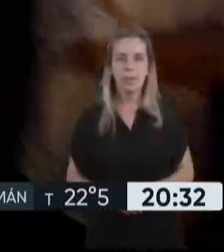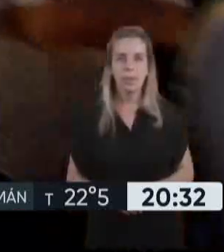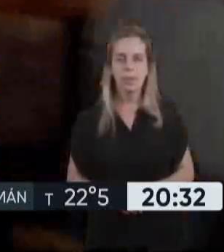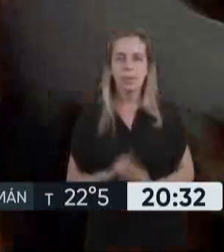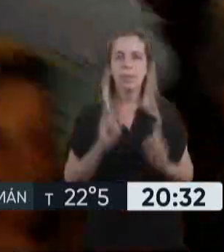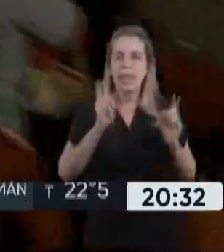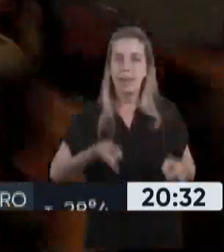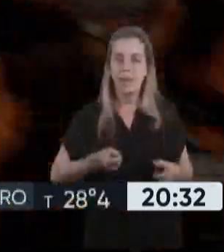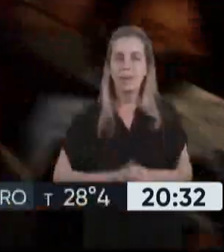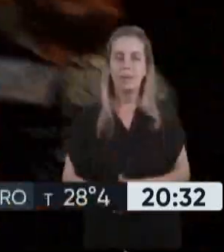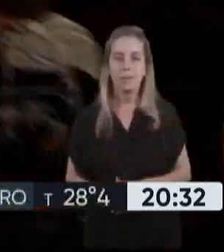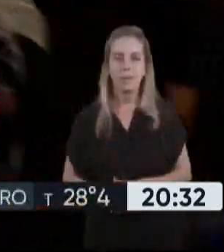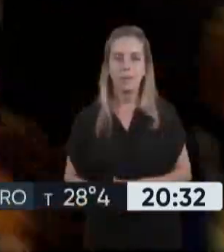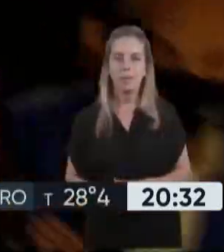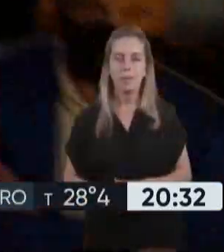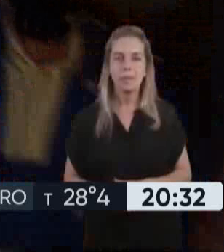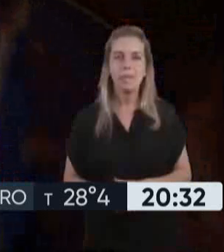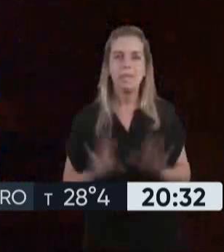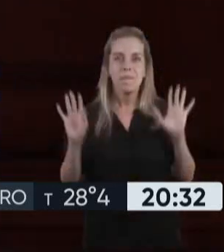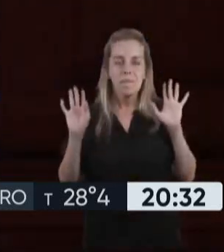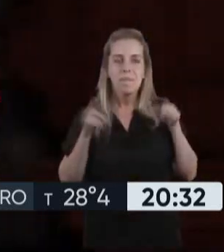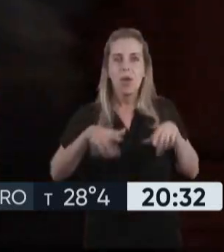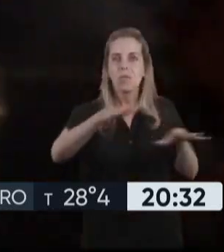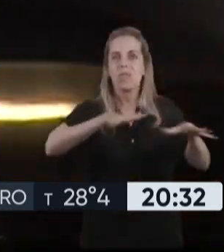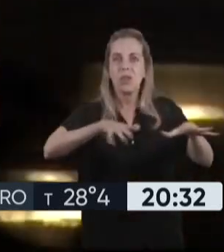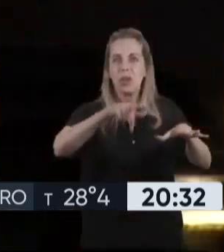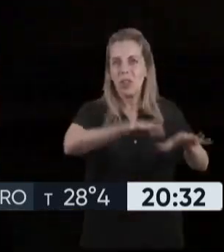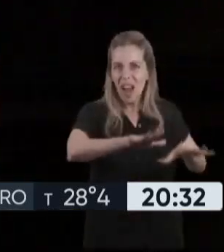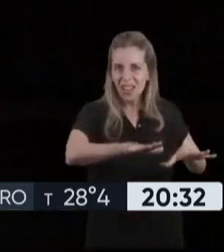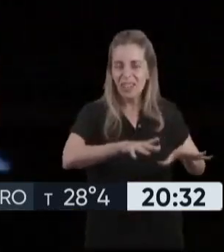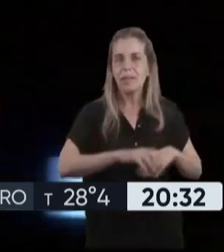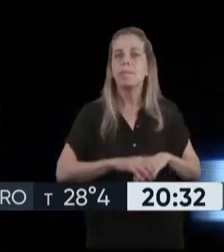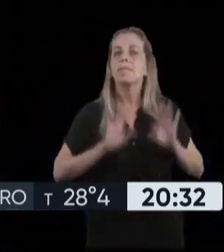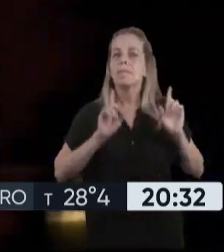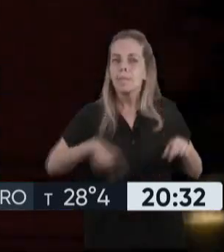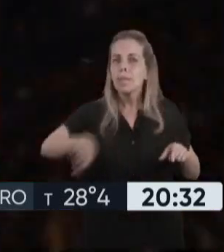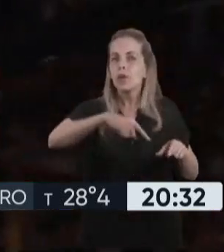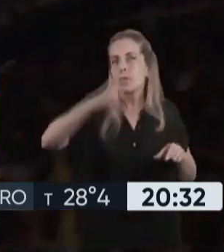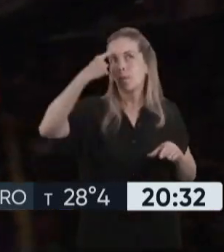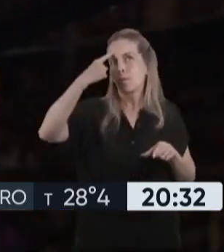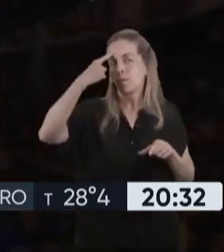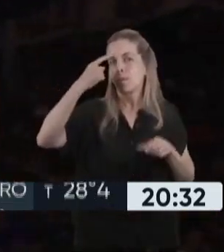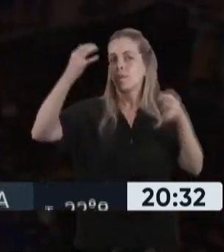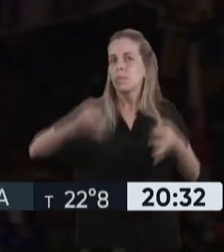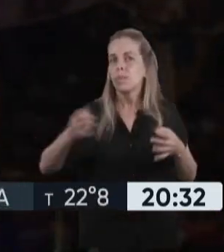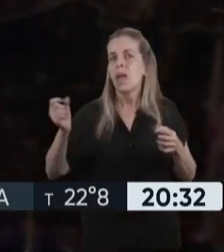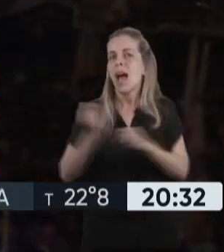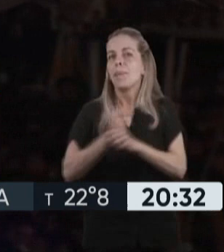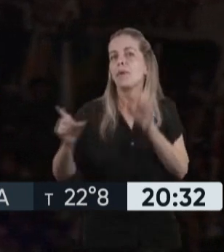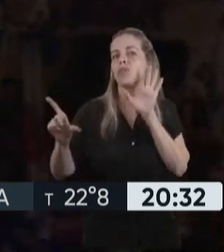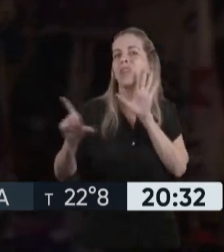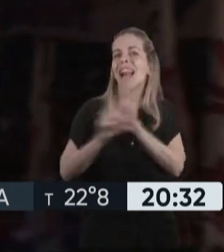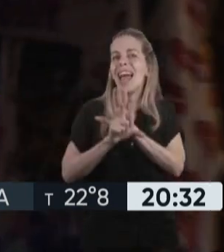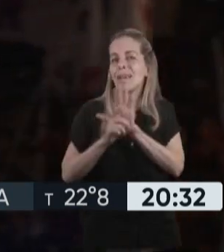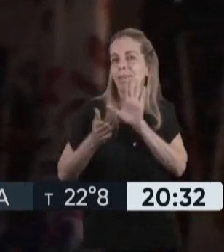Y además, mientras pasaba eso, dictamos una ley para